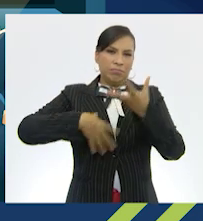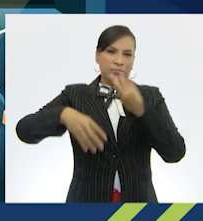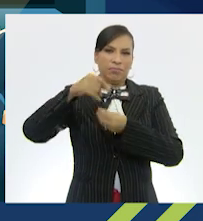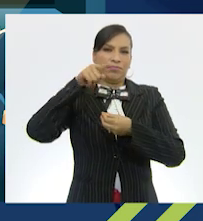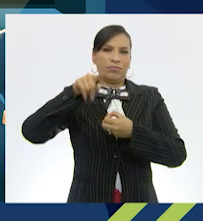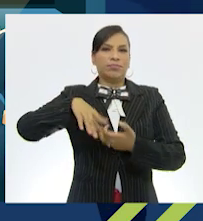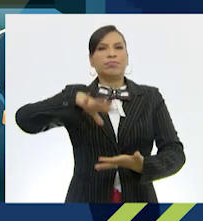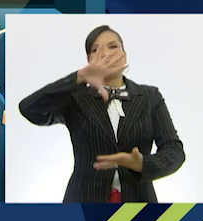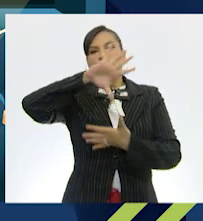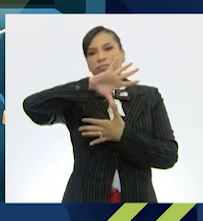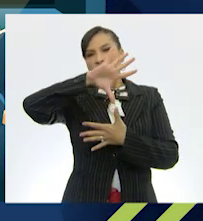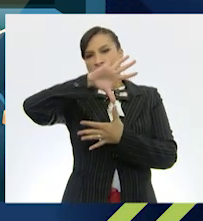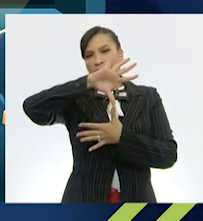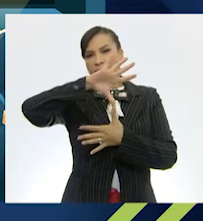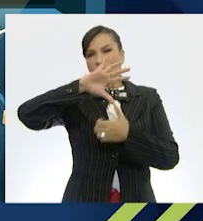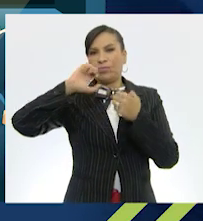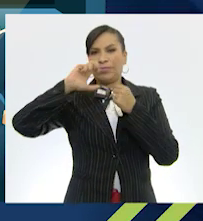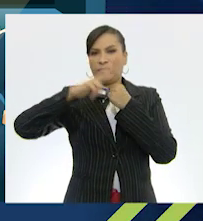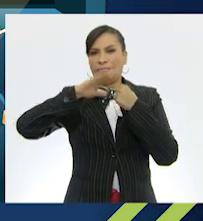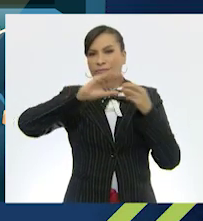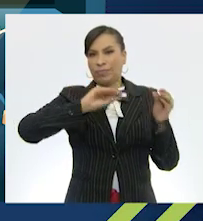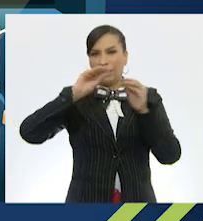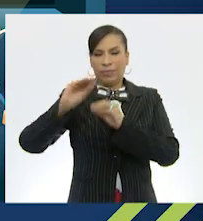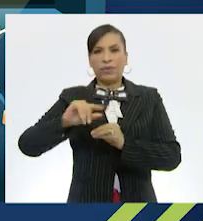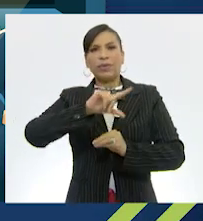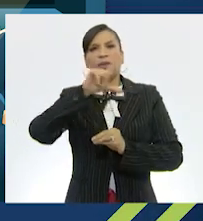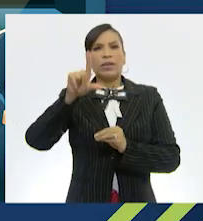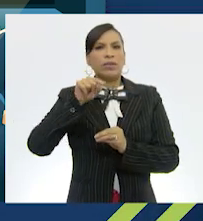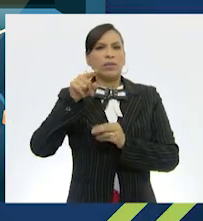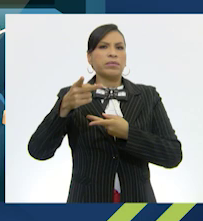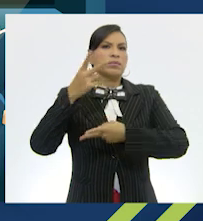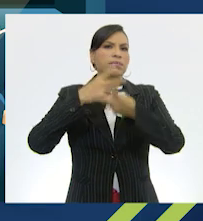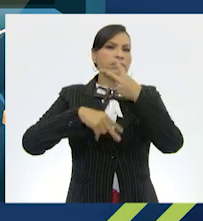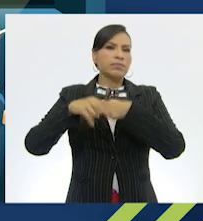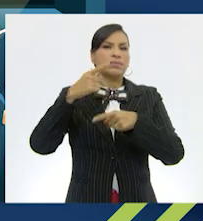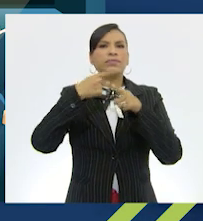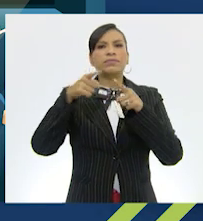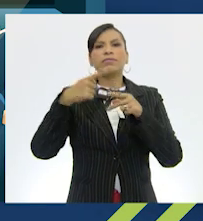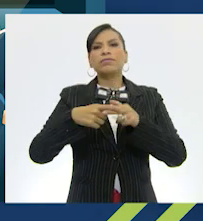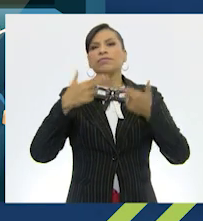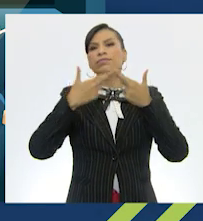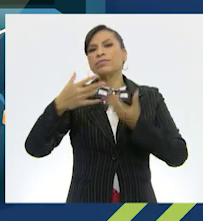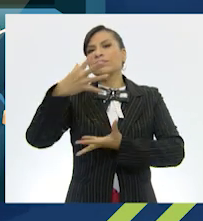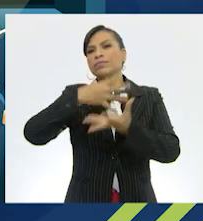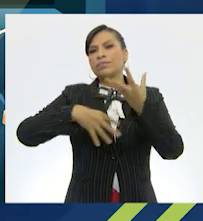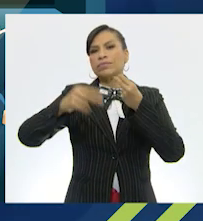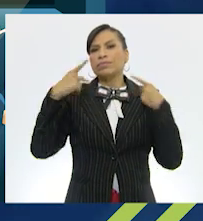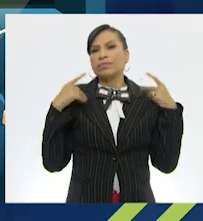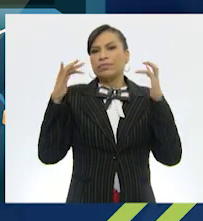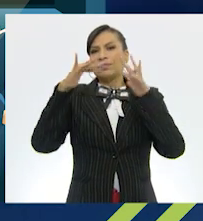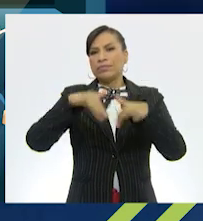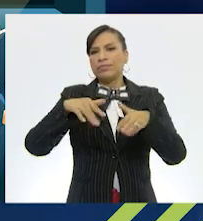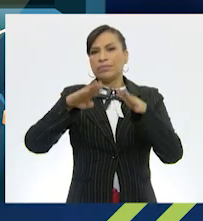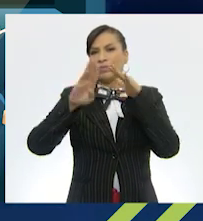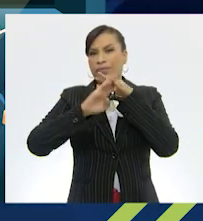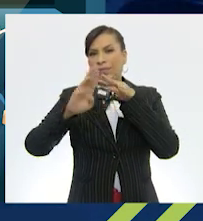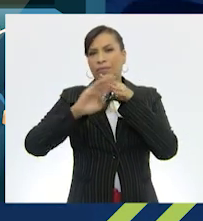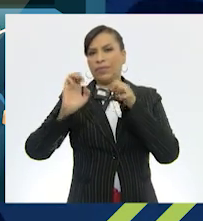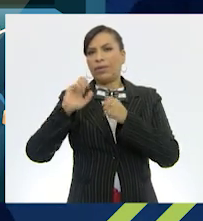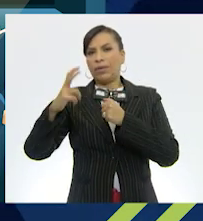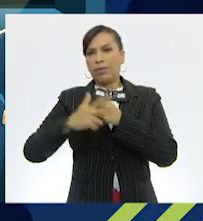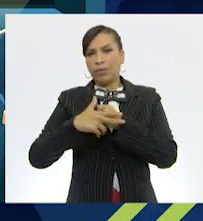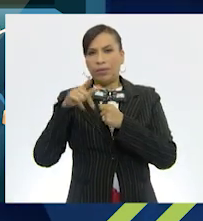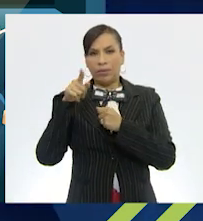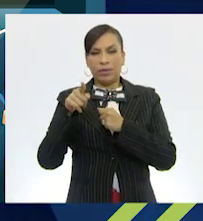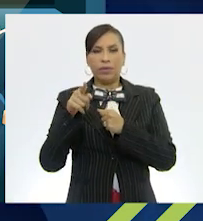de América en Europa. Después de él viene una gran cantidad de migrantes europeos